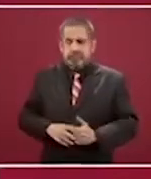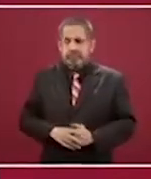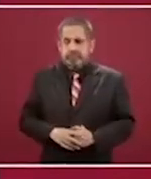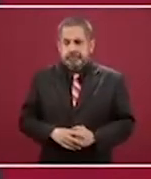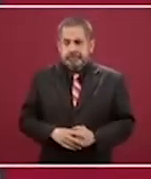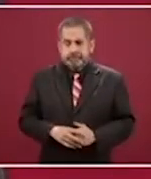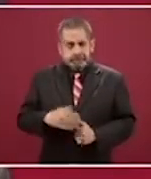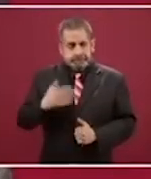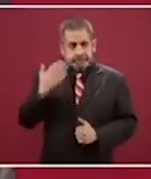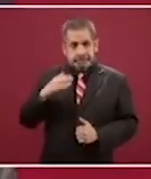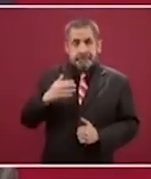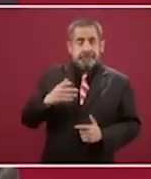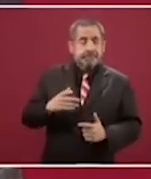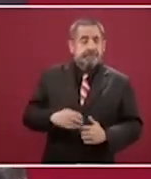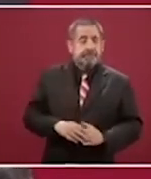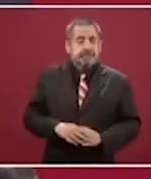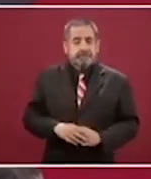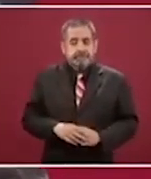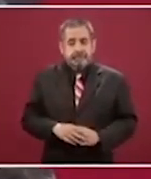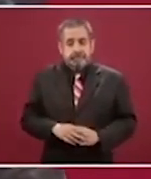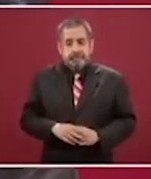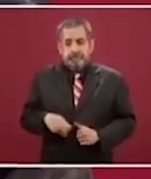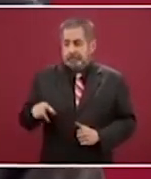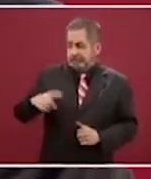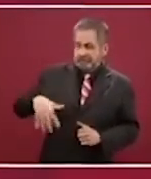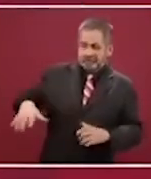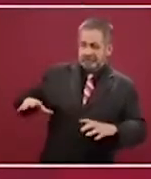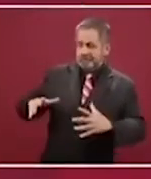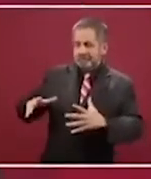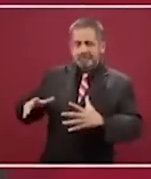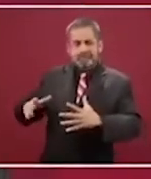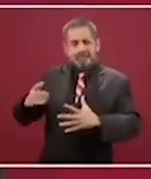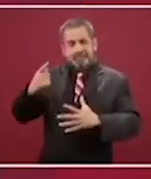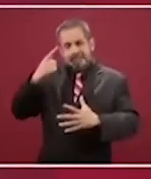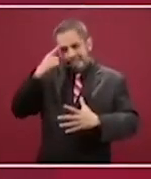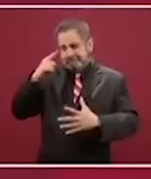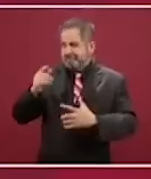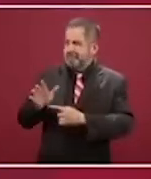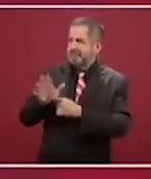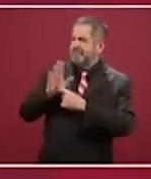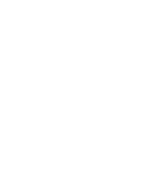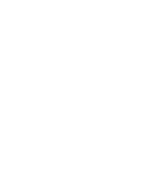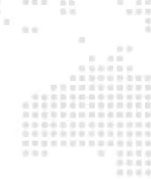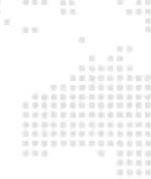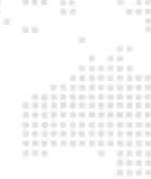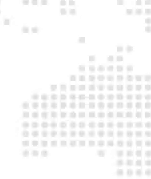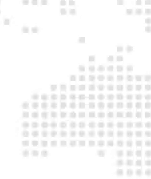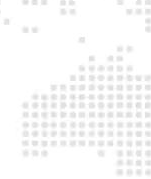ser un monumento a la corrupción.